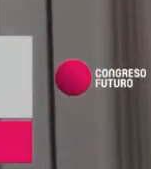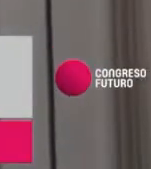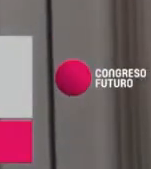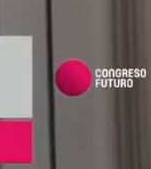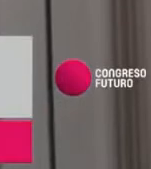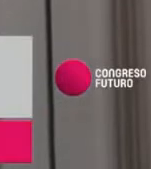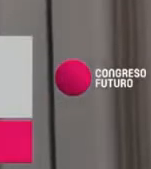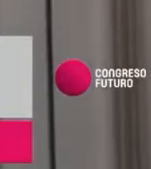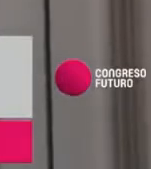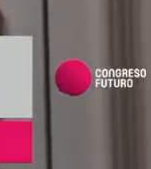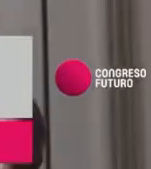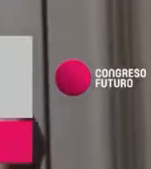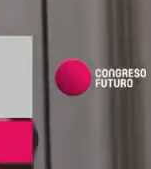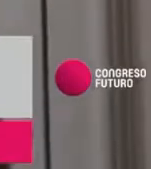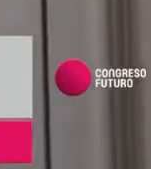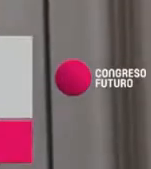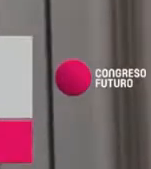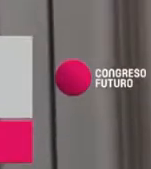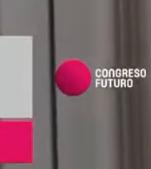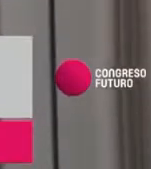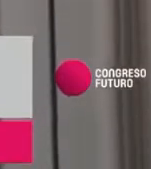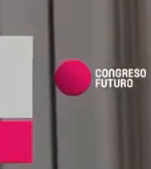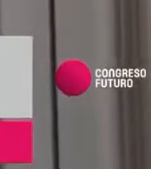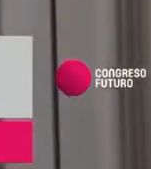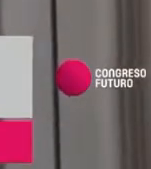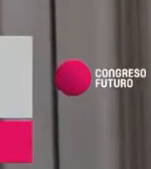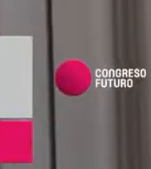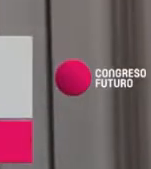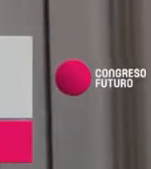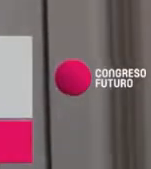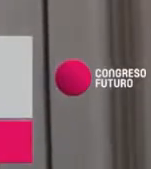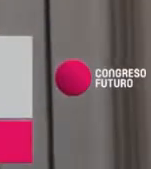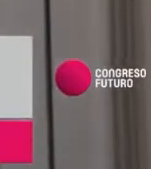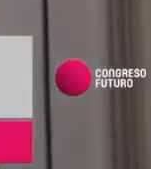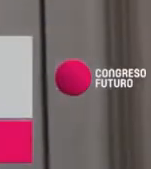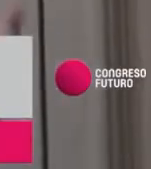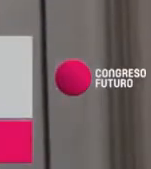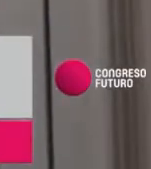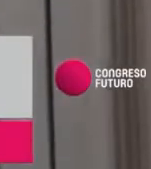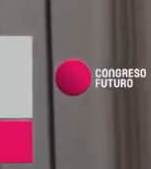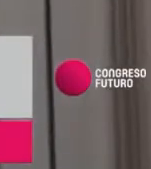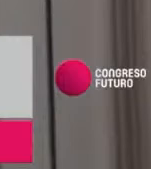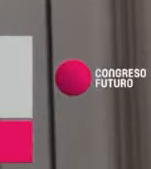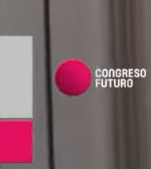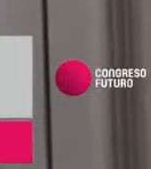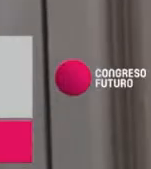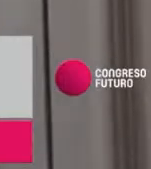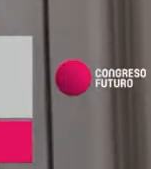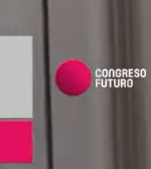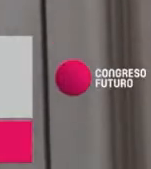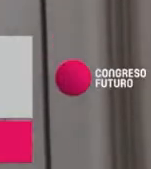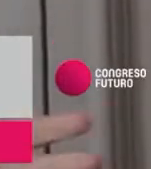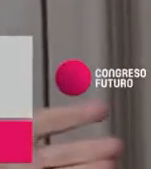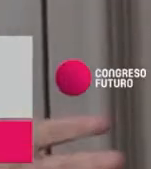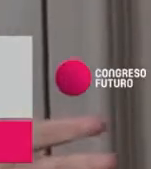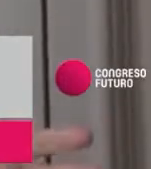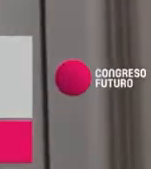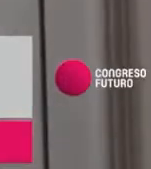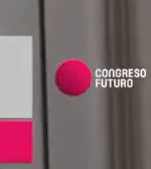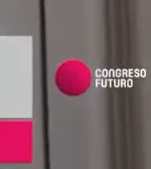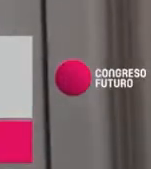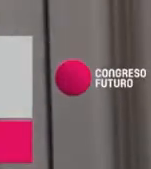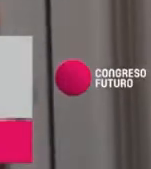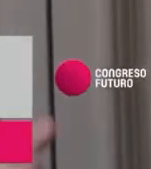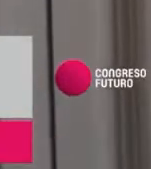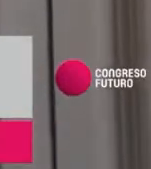sino también de la Academia de Ciencias, de los rectores de universidad y también de aquellos que están en la vanguardia del pensamiento